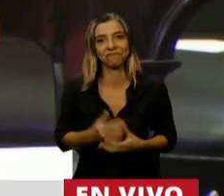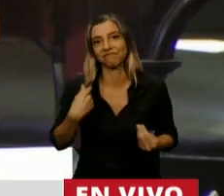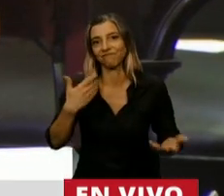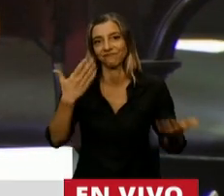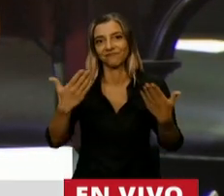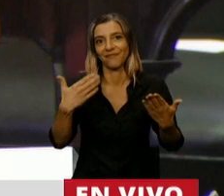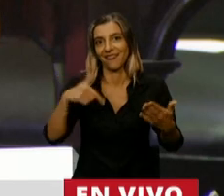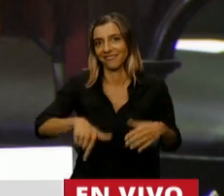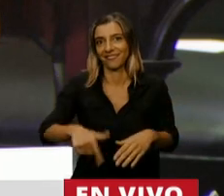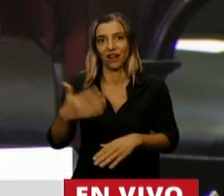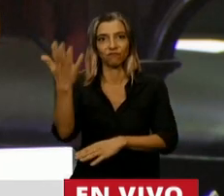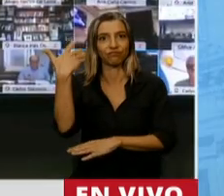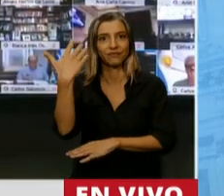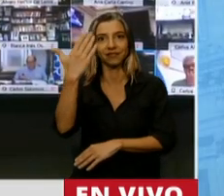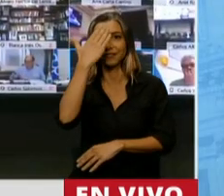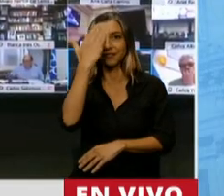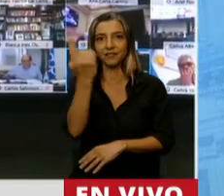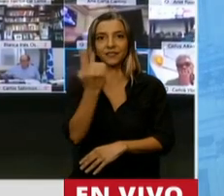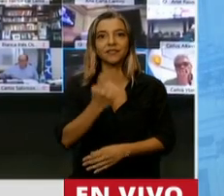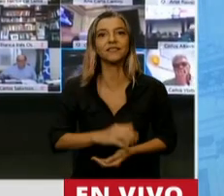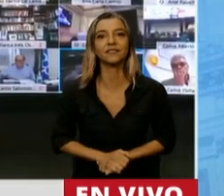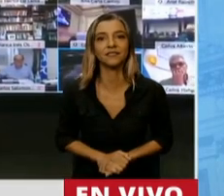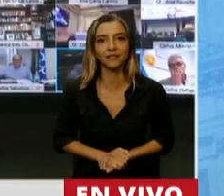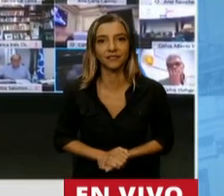comparada con 15 minutos de exposición.